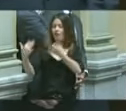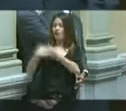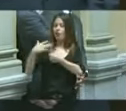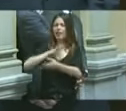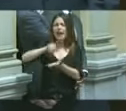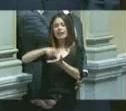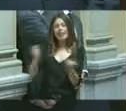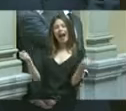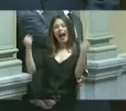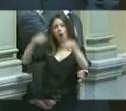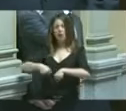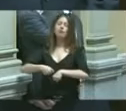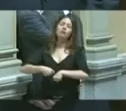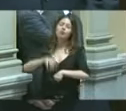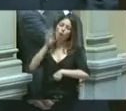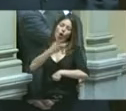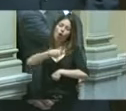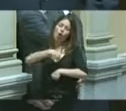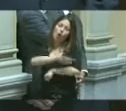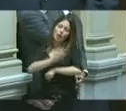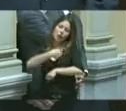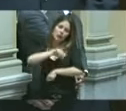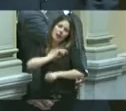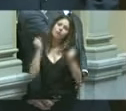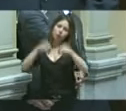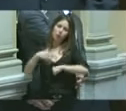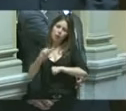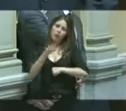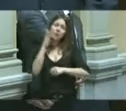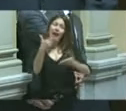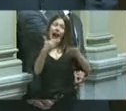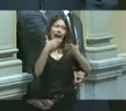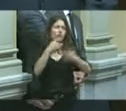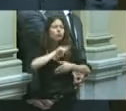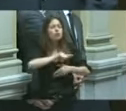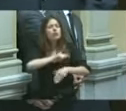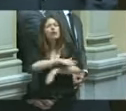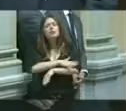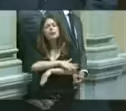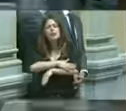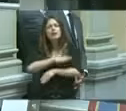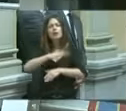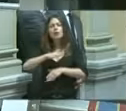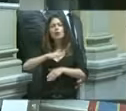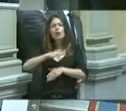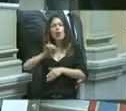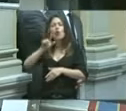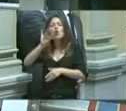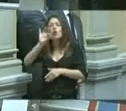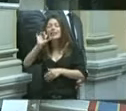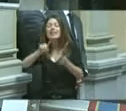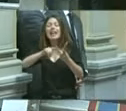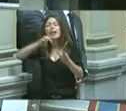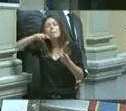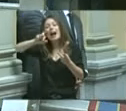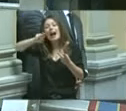exigencia y acuerdo con el Gobierno central. Agradezco sinceramente la presencia de los ministros Luis Planas y María Luisa Carcedo, que